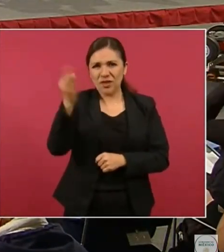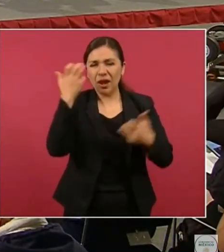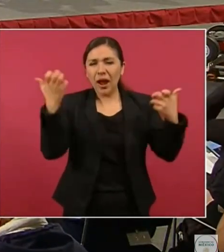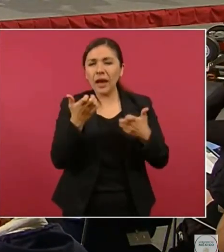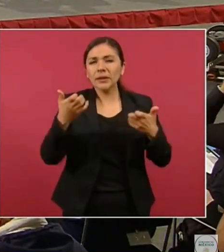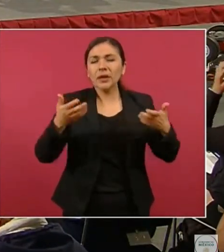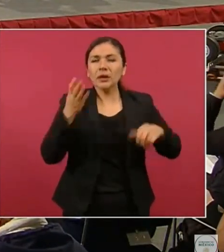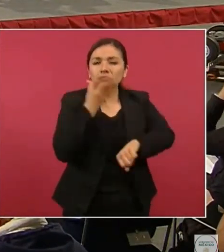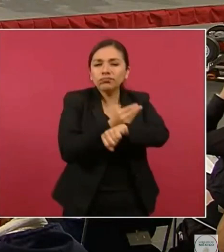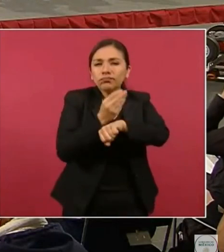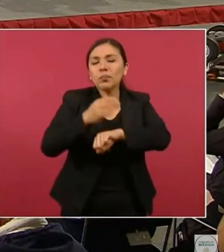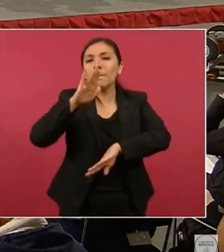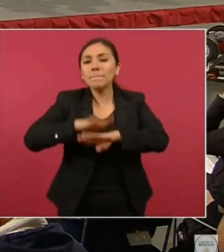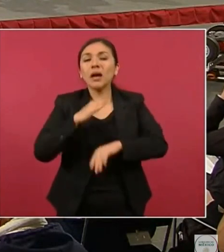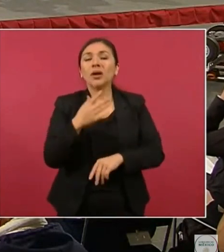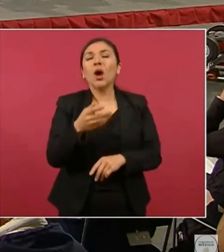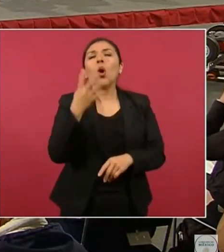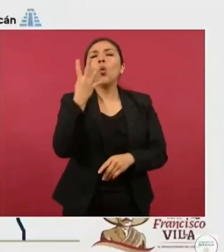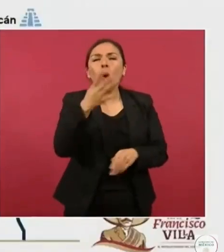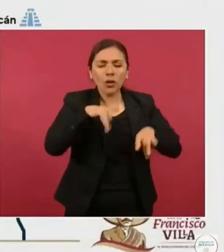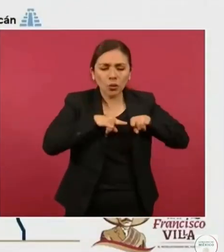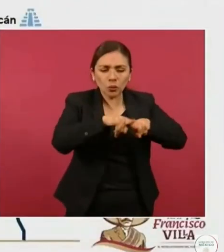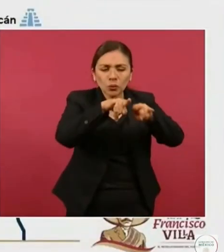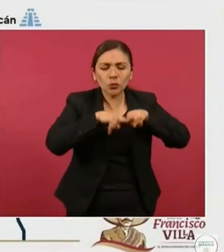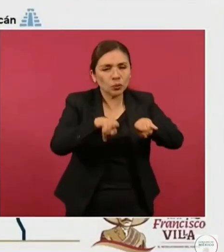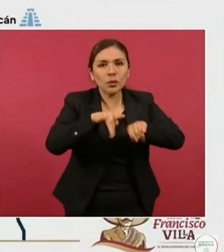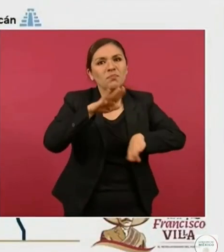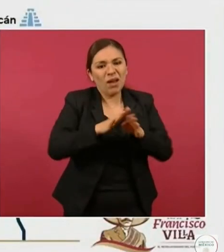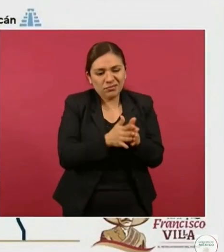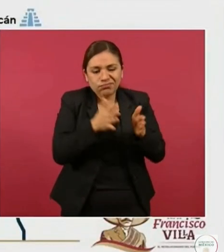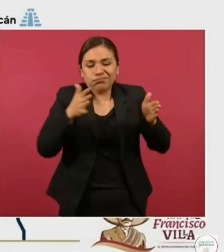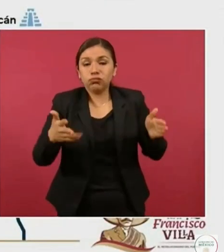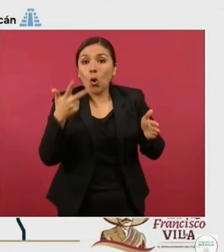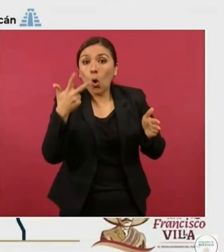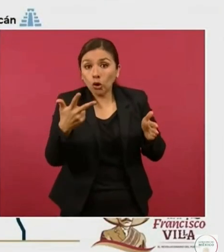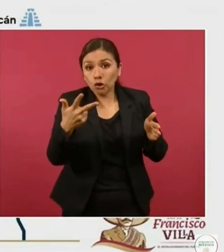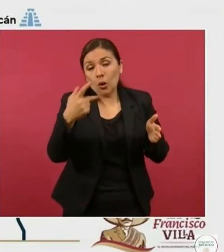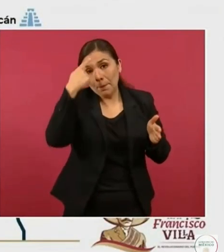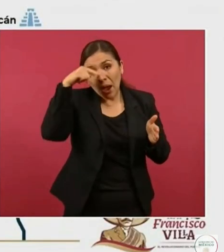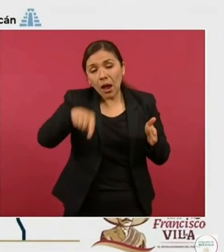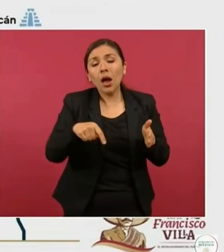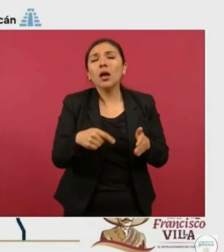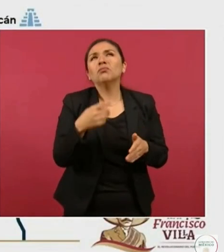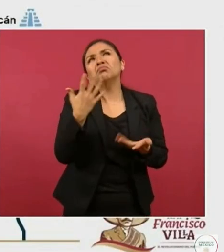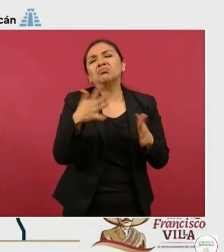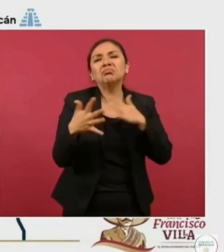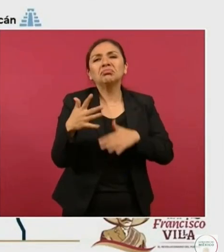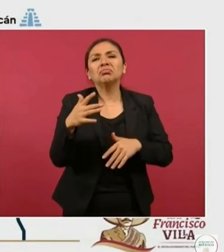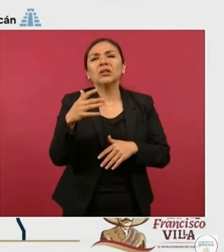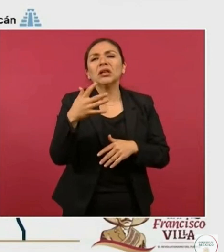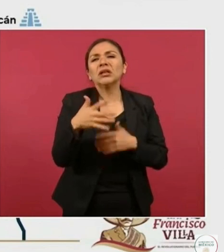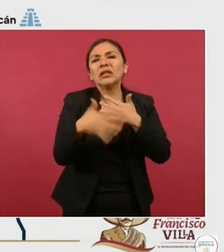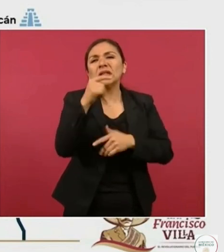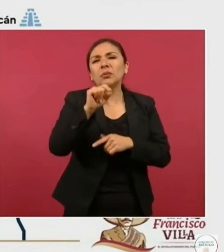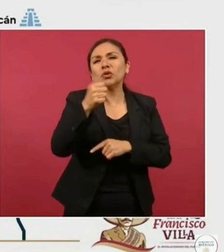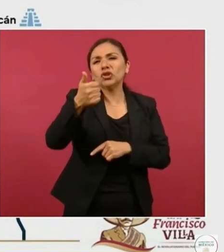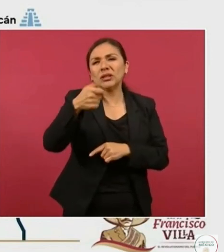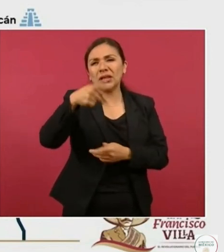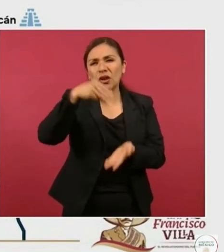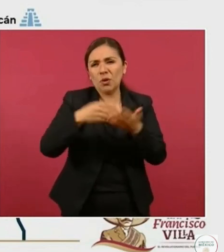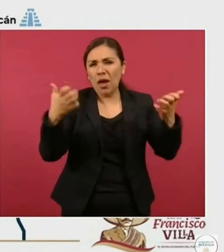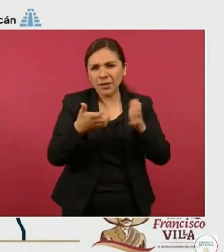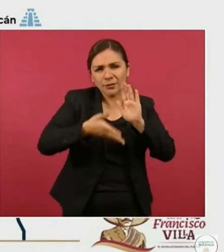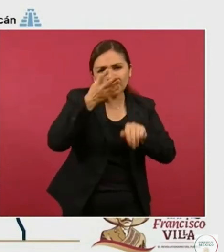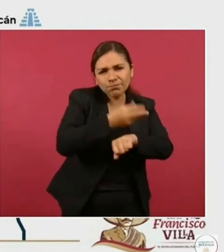trata de la ampliación de cuatro ocho carriles de la autopista México Pachuca en un tramo de 15.6 kilómetros que estuvo del fondo Nacional